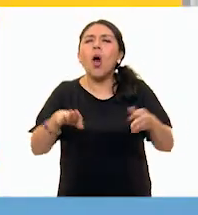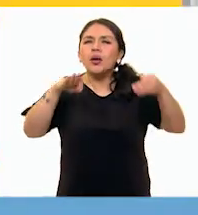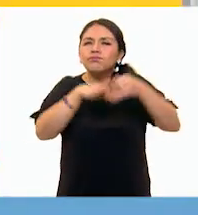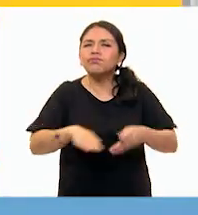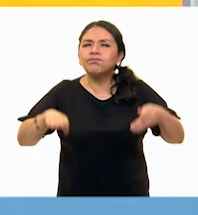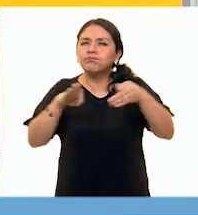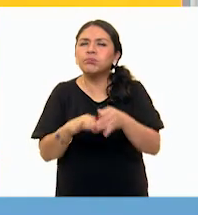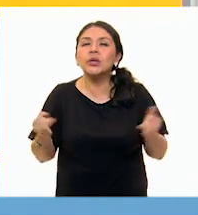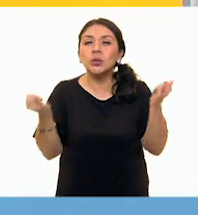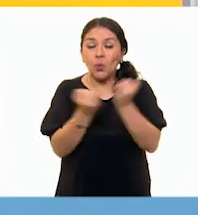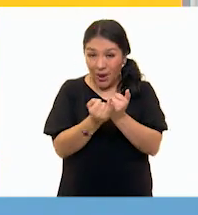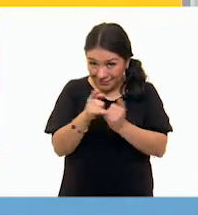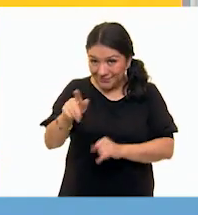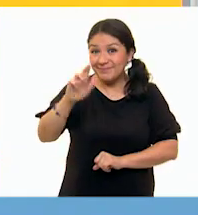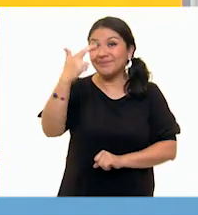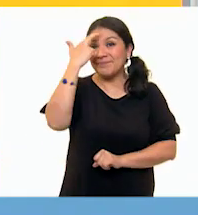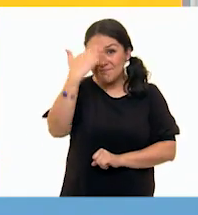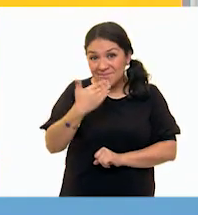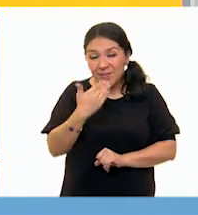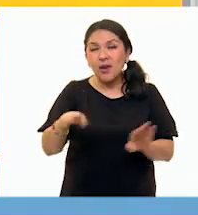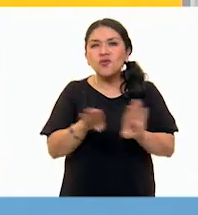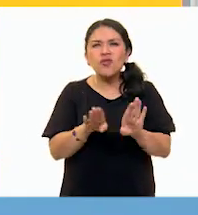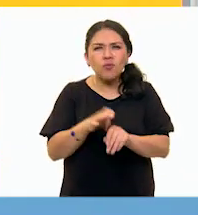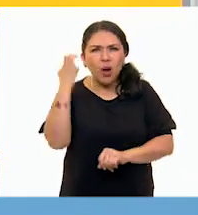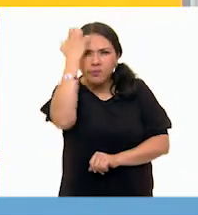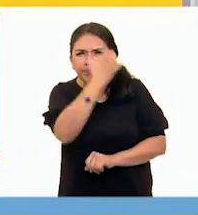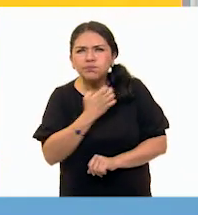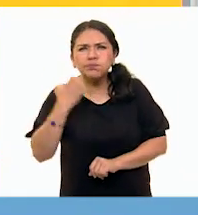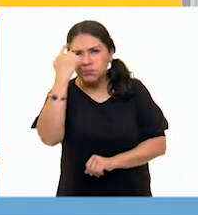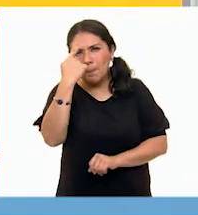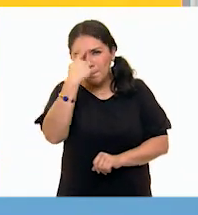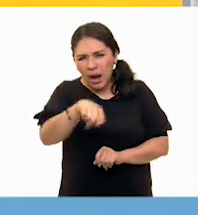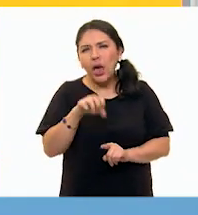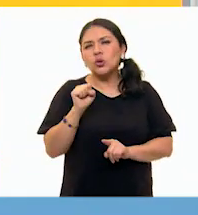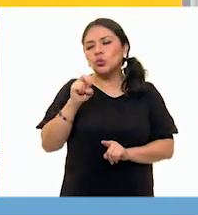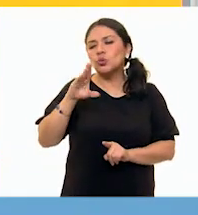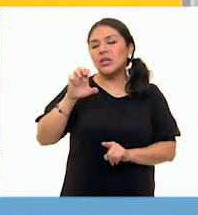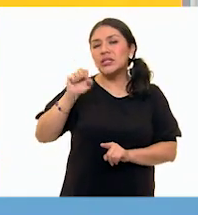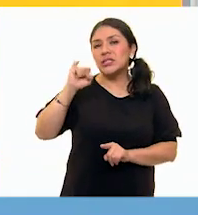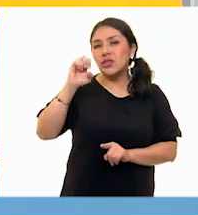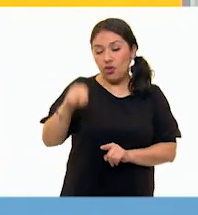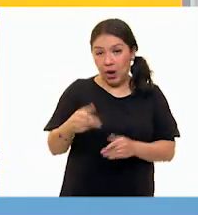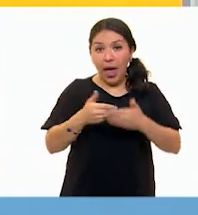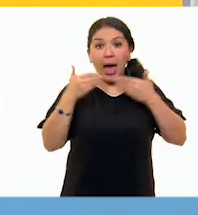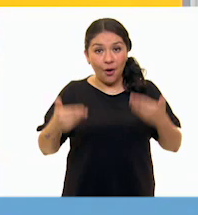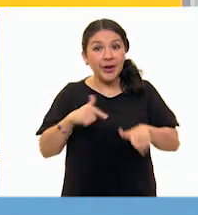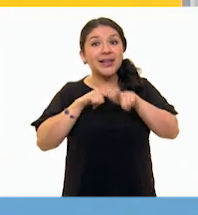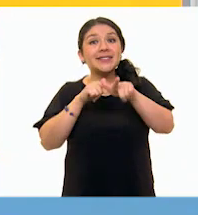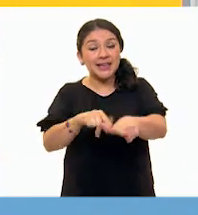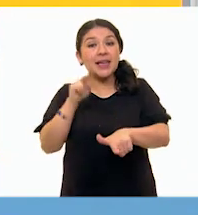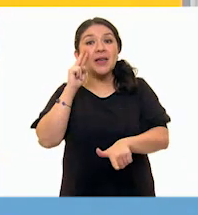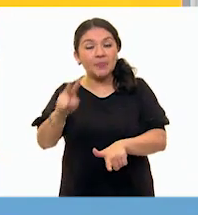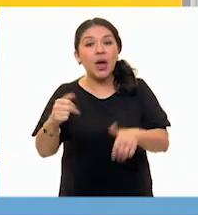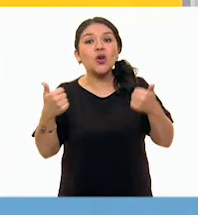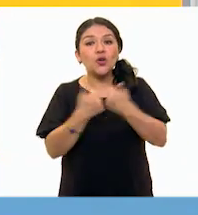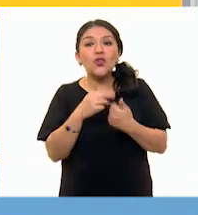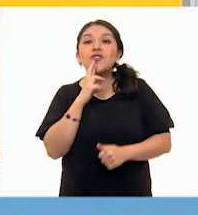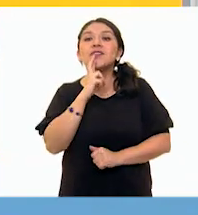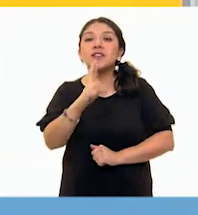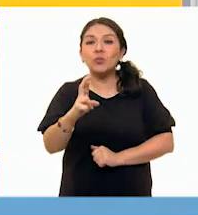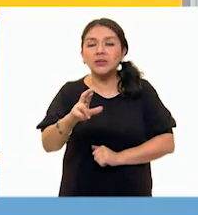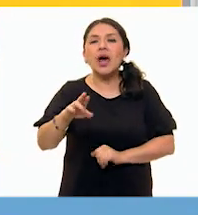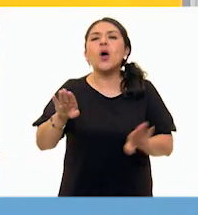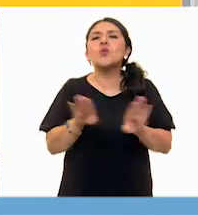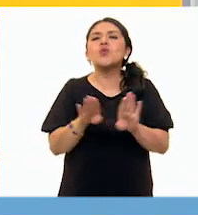que recordaste cómo analizábamos las regularidades en sucesiones. Así que vamos a continuar contestando